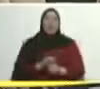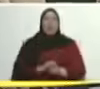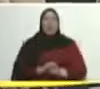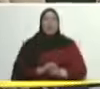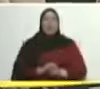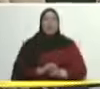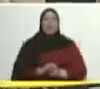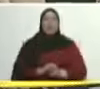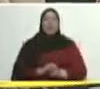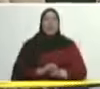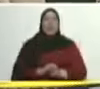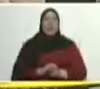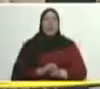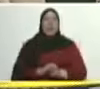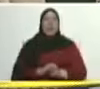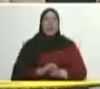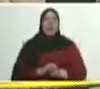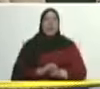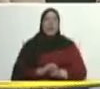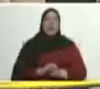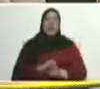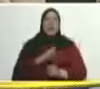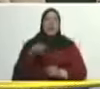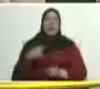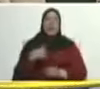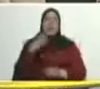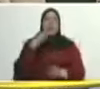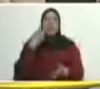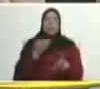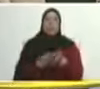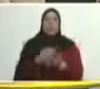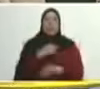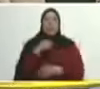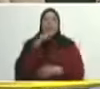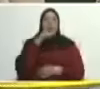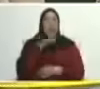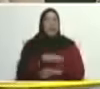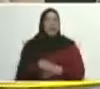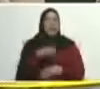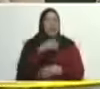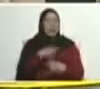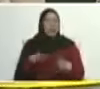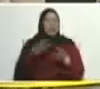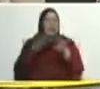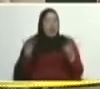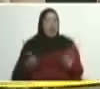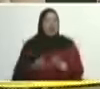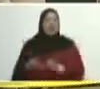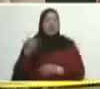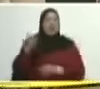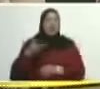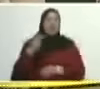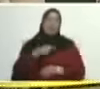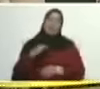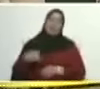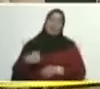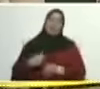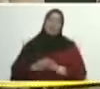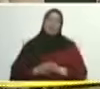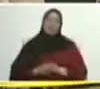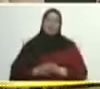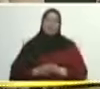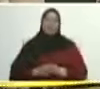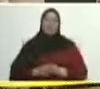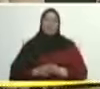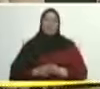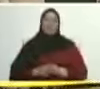la organización negra más importante del mundo jamás creada. De